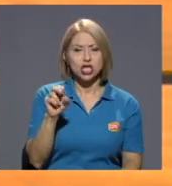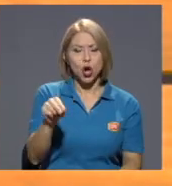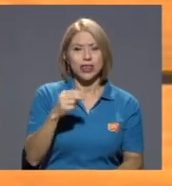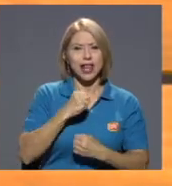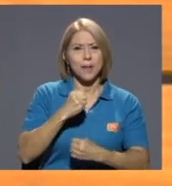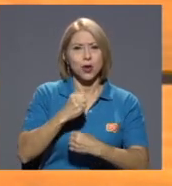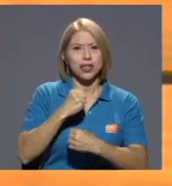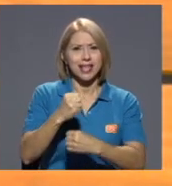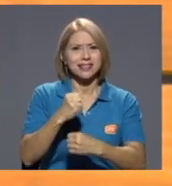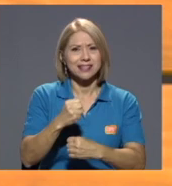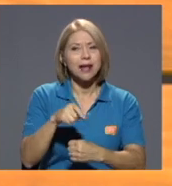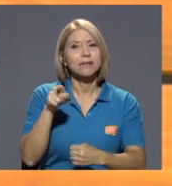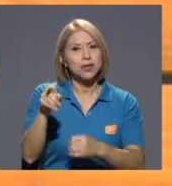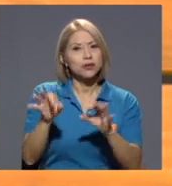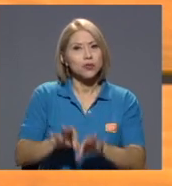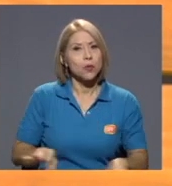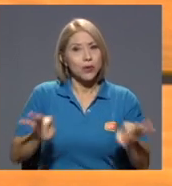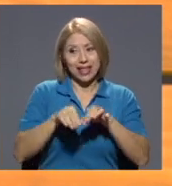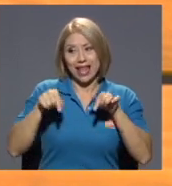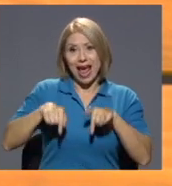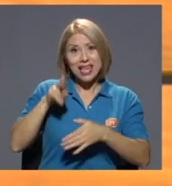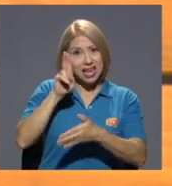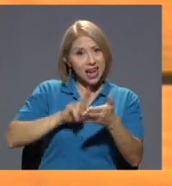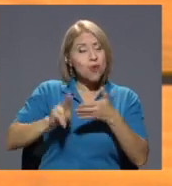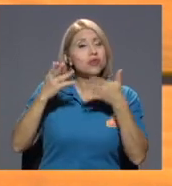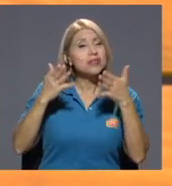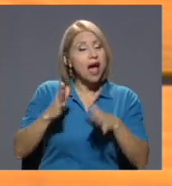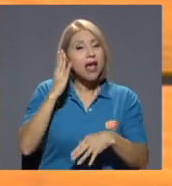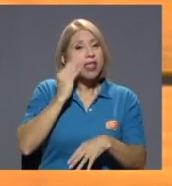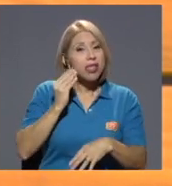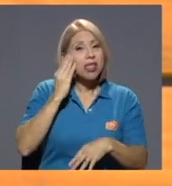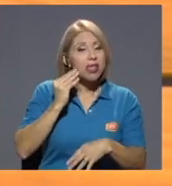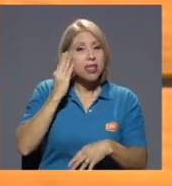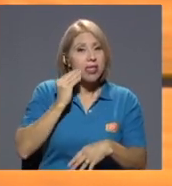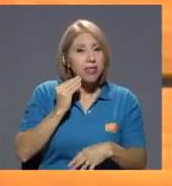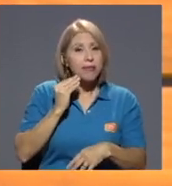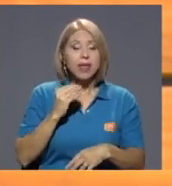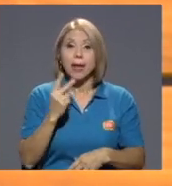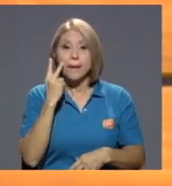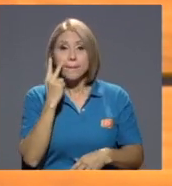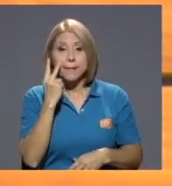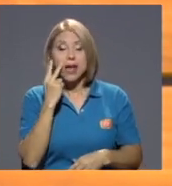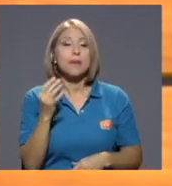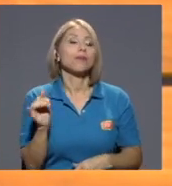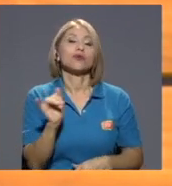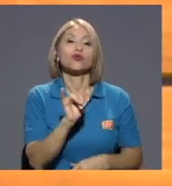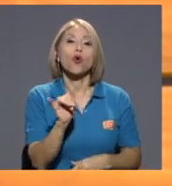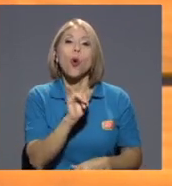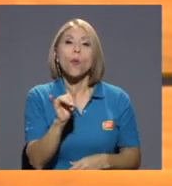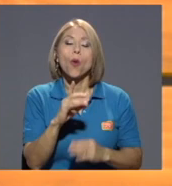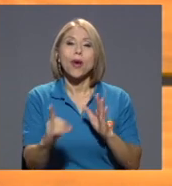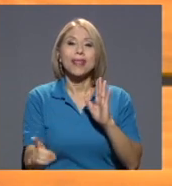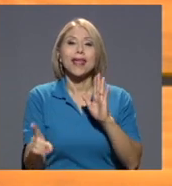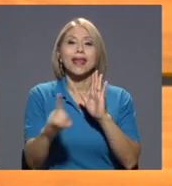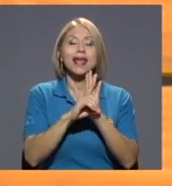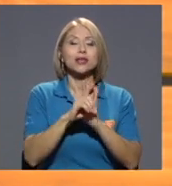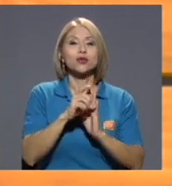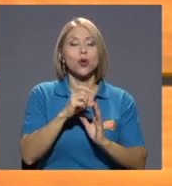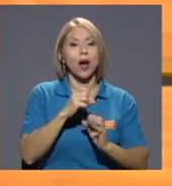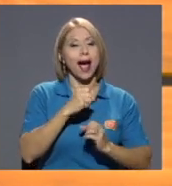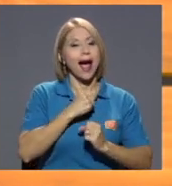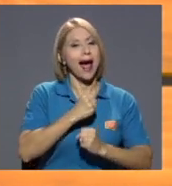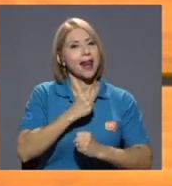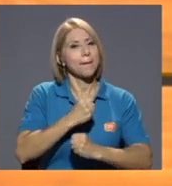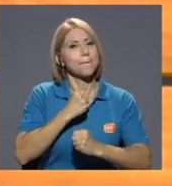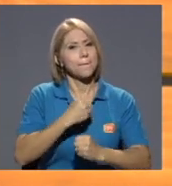entonces vemos como de forma reiterativa este como lo deseaban armando el derecho a la protesta a la